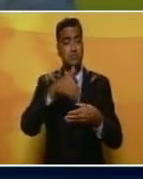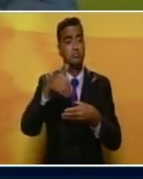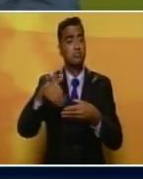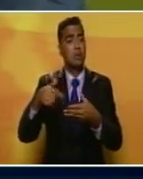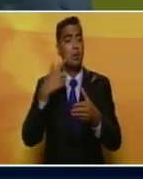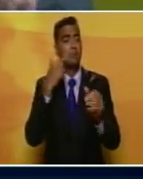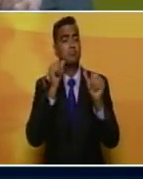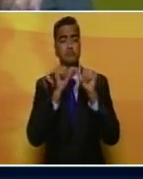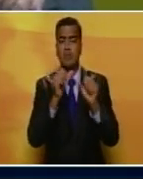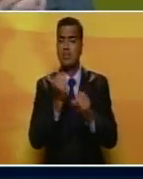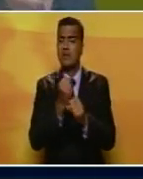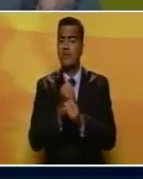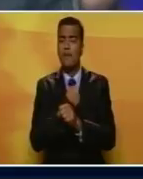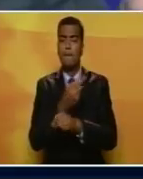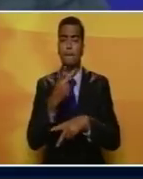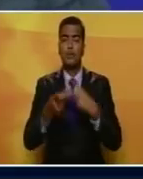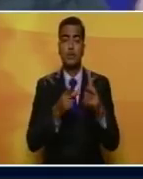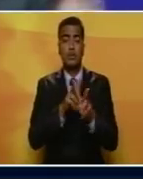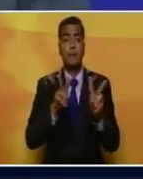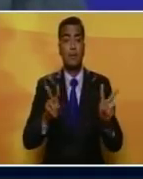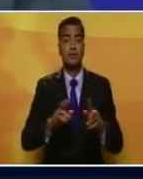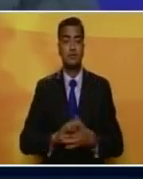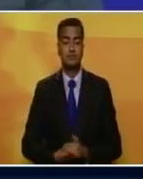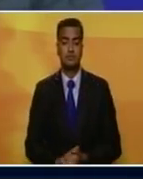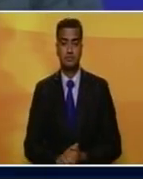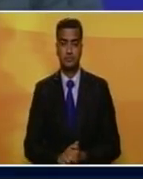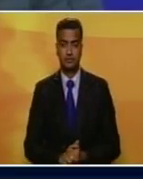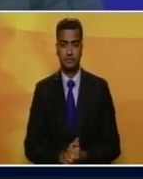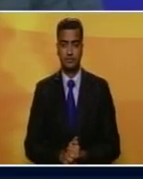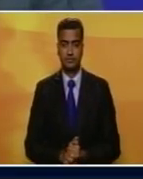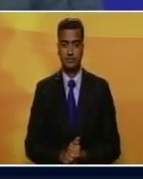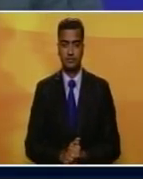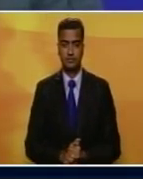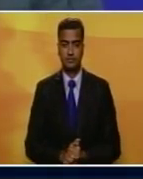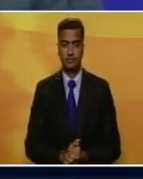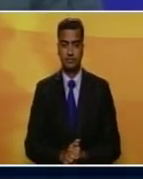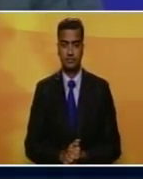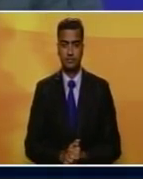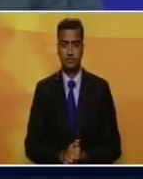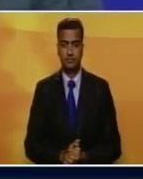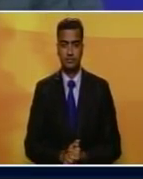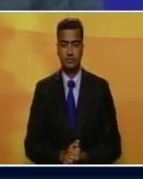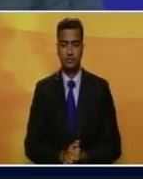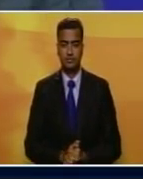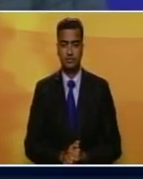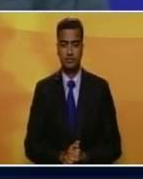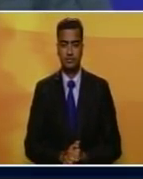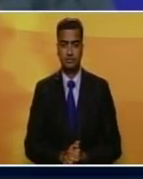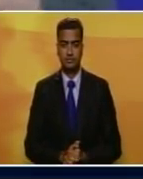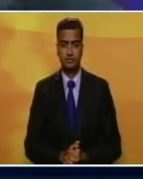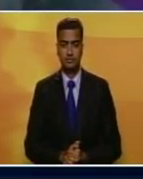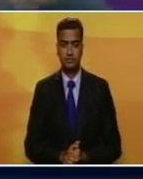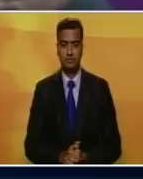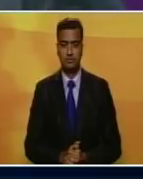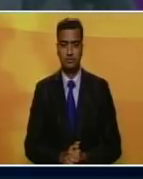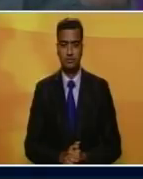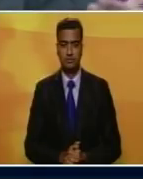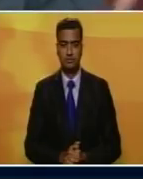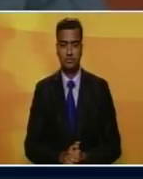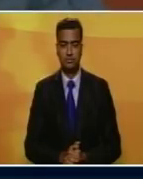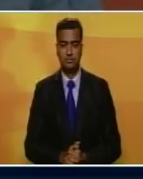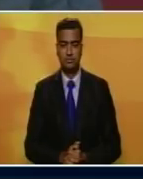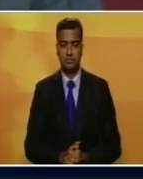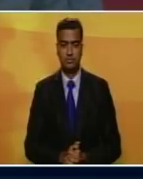consolidaría la agenda política de paz. Sobre la reanudación del diálogo este martes por parte del gobierno nacional y representantes de la oposición en